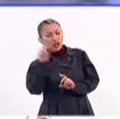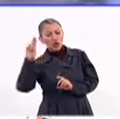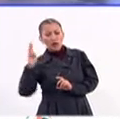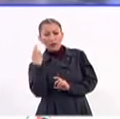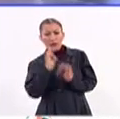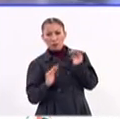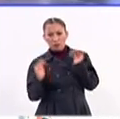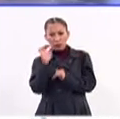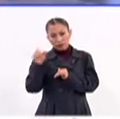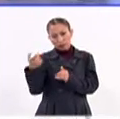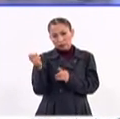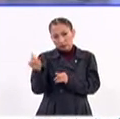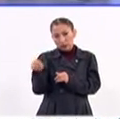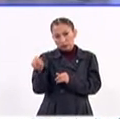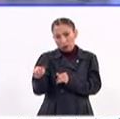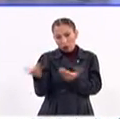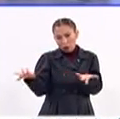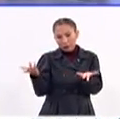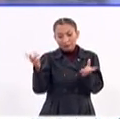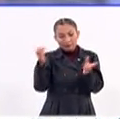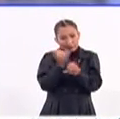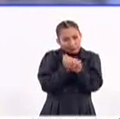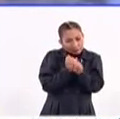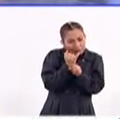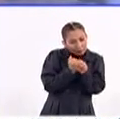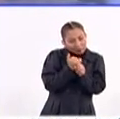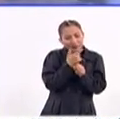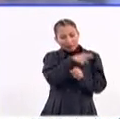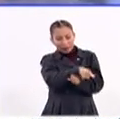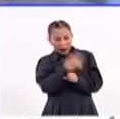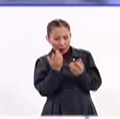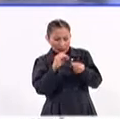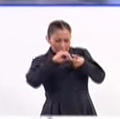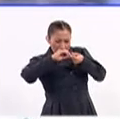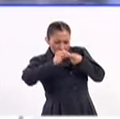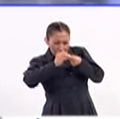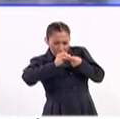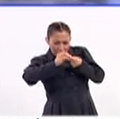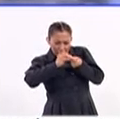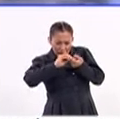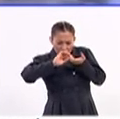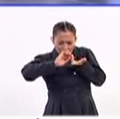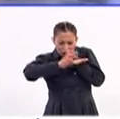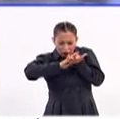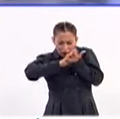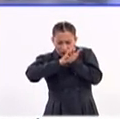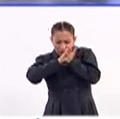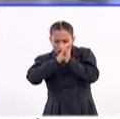universidad tan importante precisamente en estos estudios, desde la semilla,